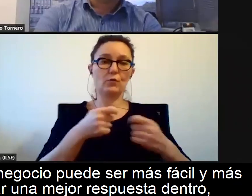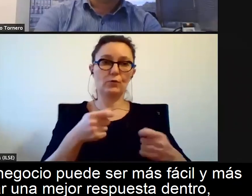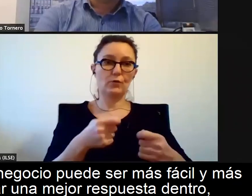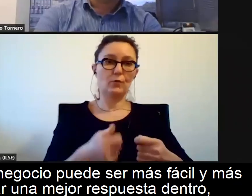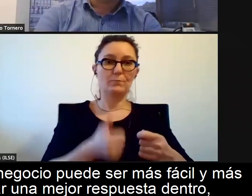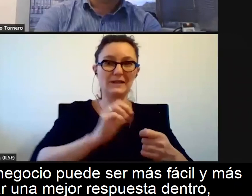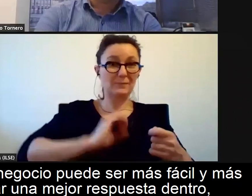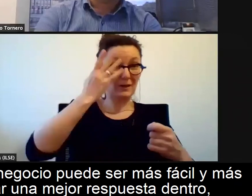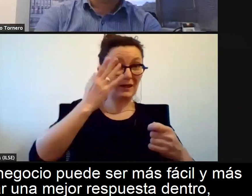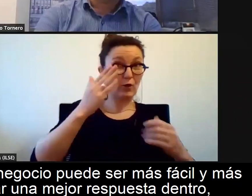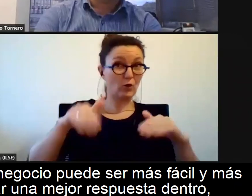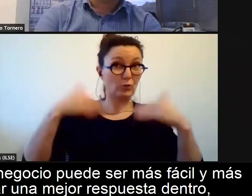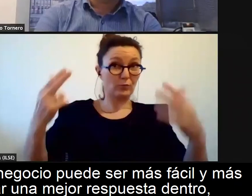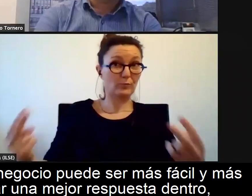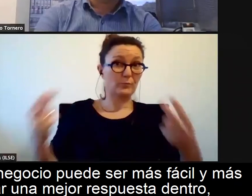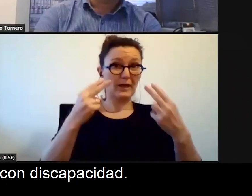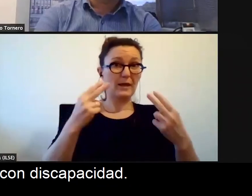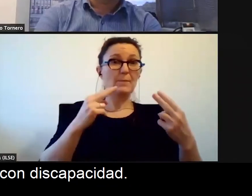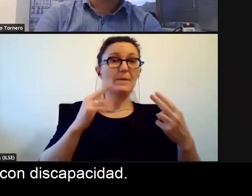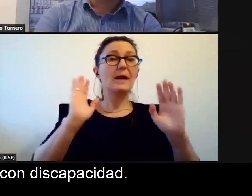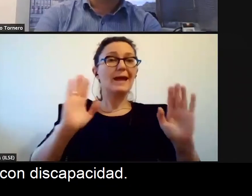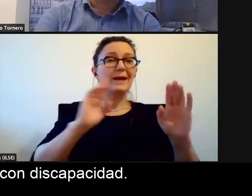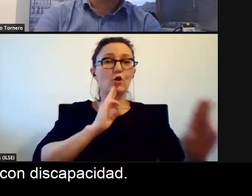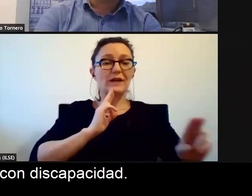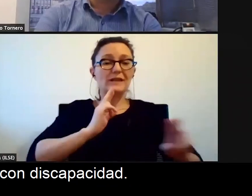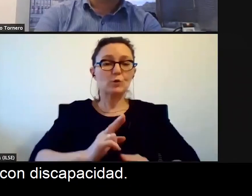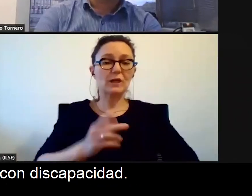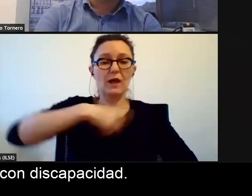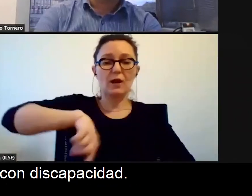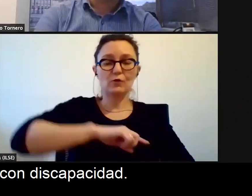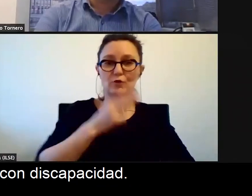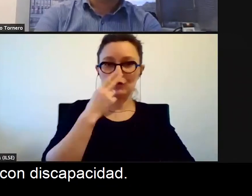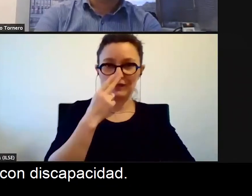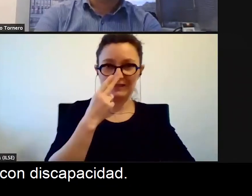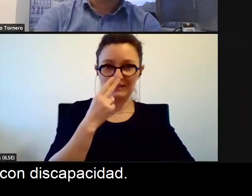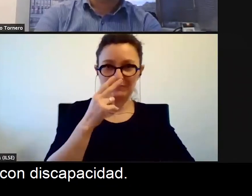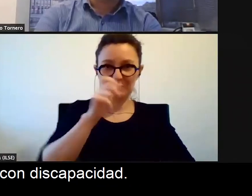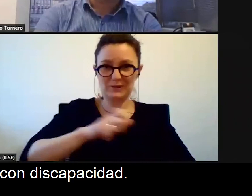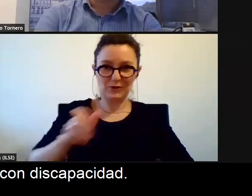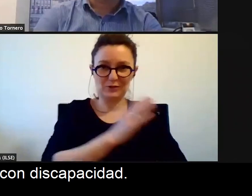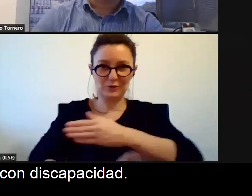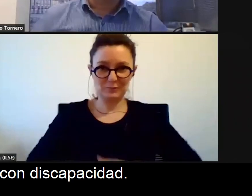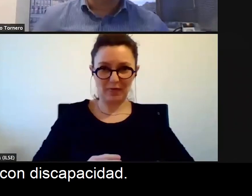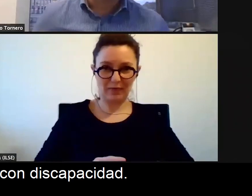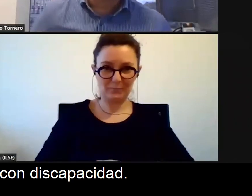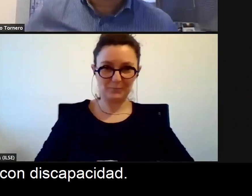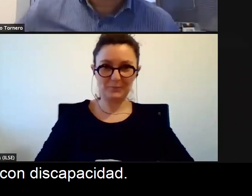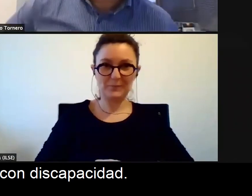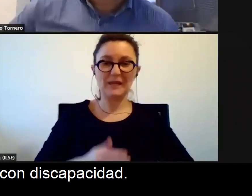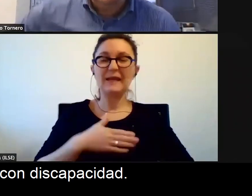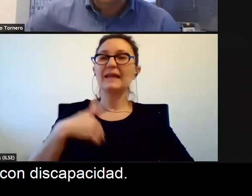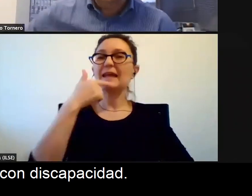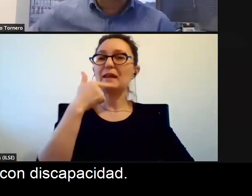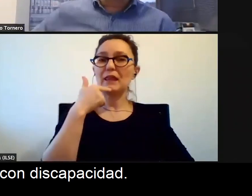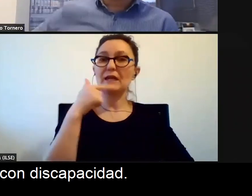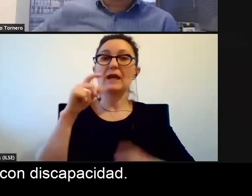dar una respuesta mucho más potente para lo que nos interesa, que son en muchos casos las personas con discapacidad. Teniendo en cuenta ese otro objetivo, es decir, la empresa que tú